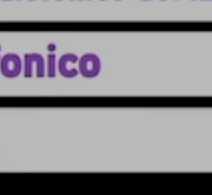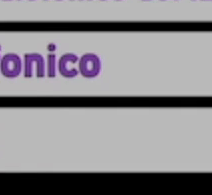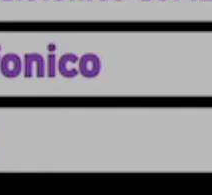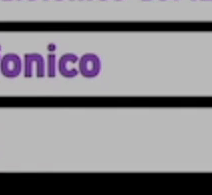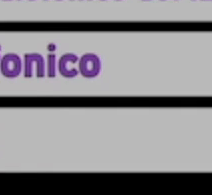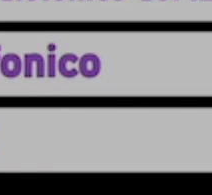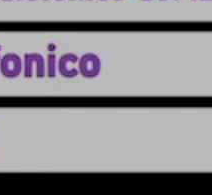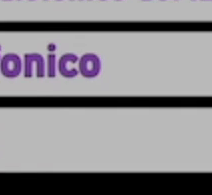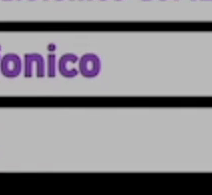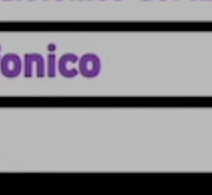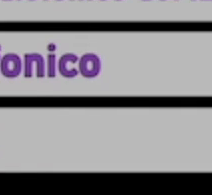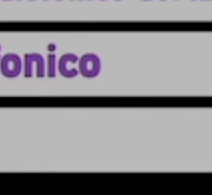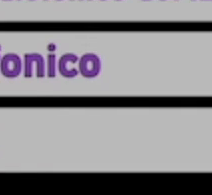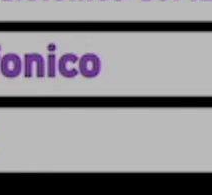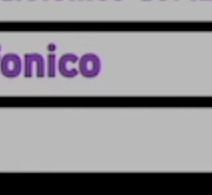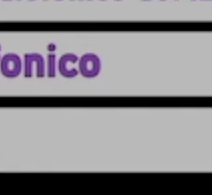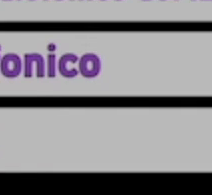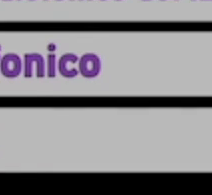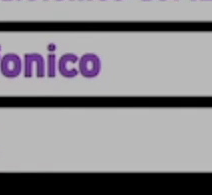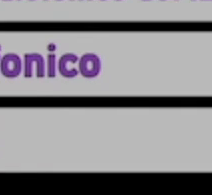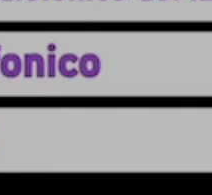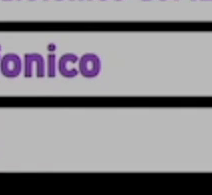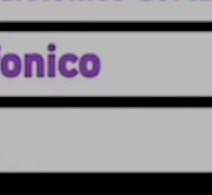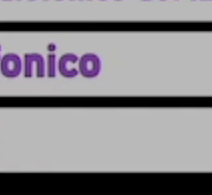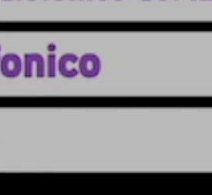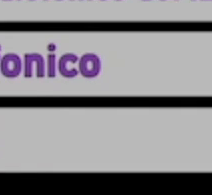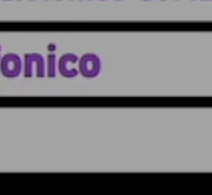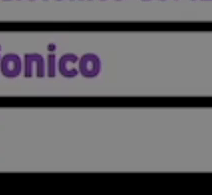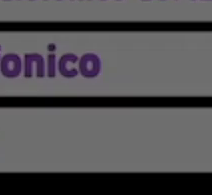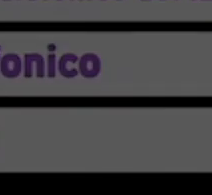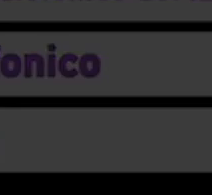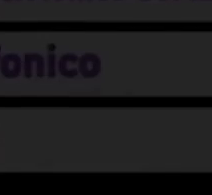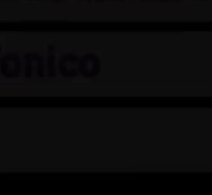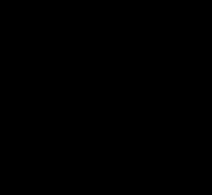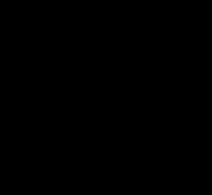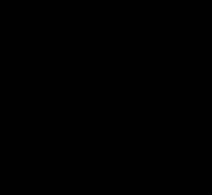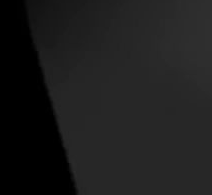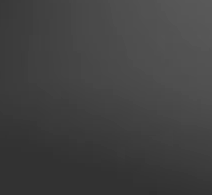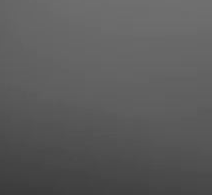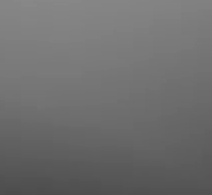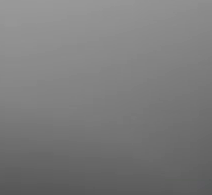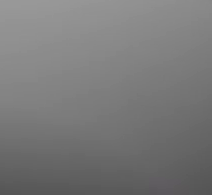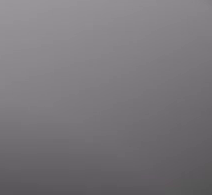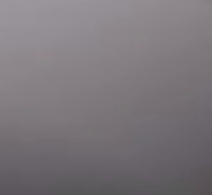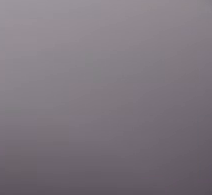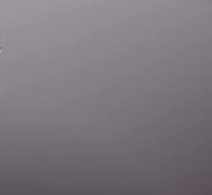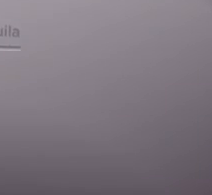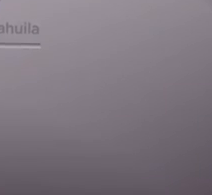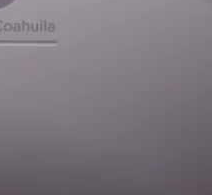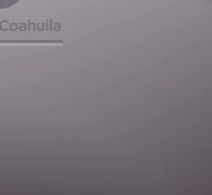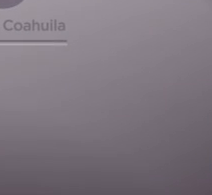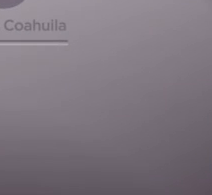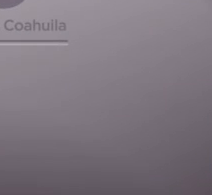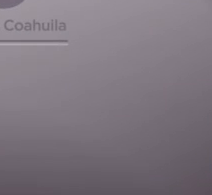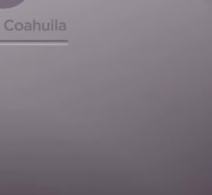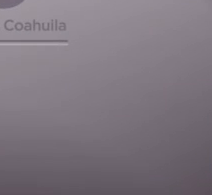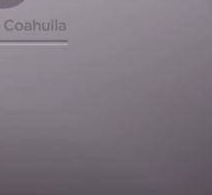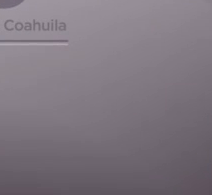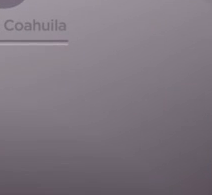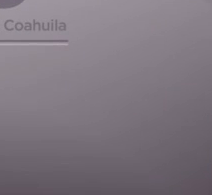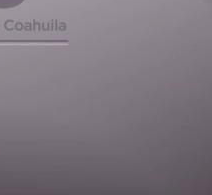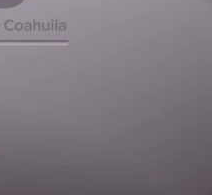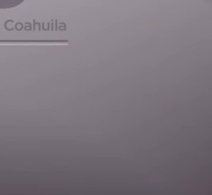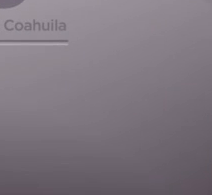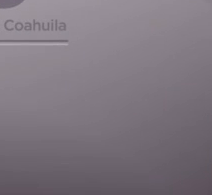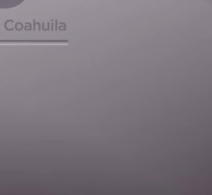queremos tener comunicación con usted pasarla muy bien hasta la próxima semana gracias por acompañarnos en una